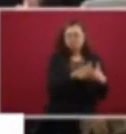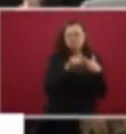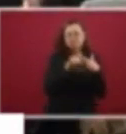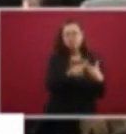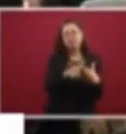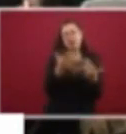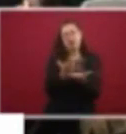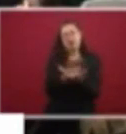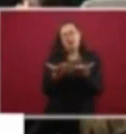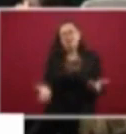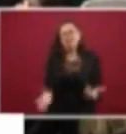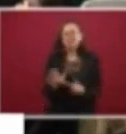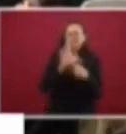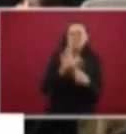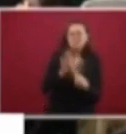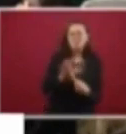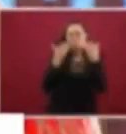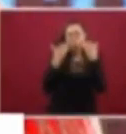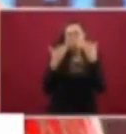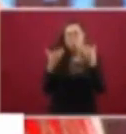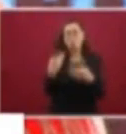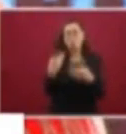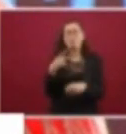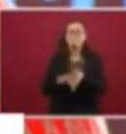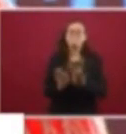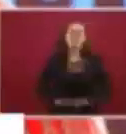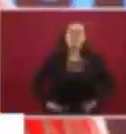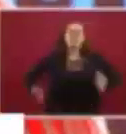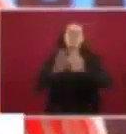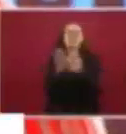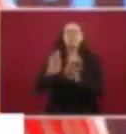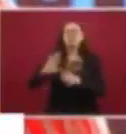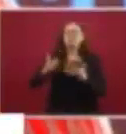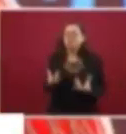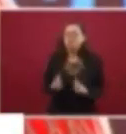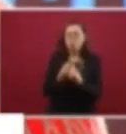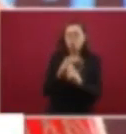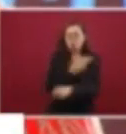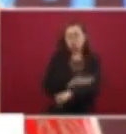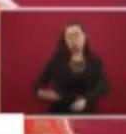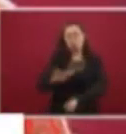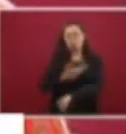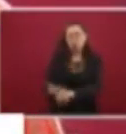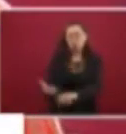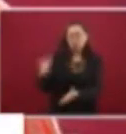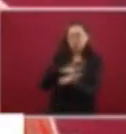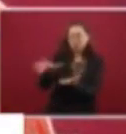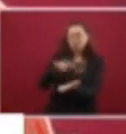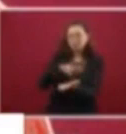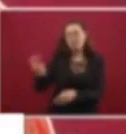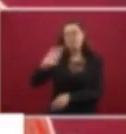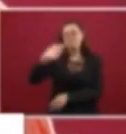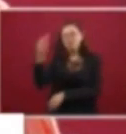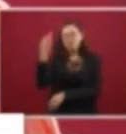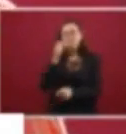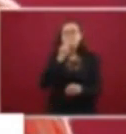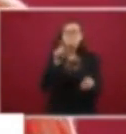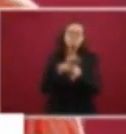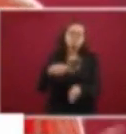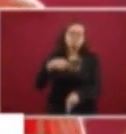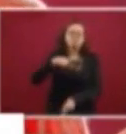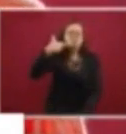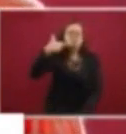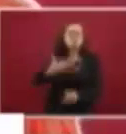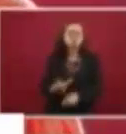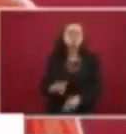que son y muchas cosas que no son. Los atletas fueron, muchos de ellos fueron, no sentían ese